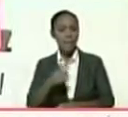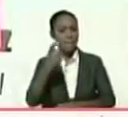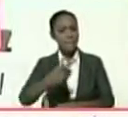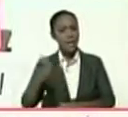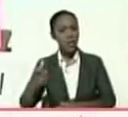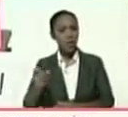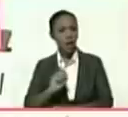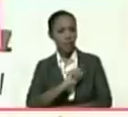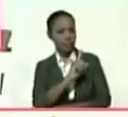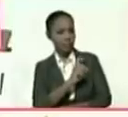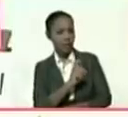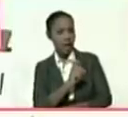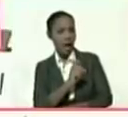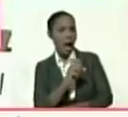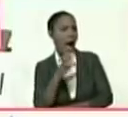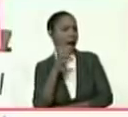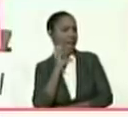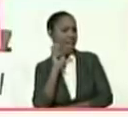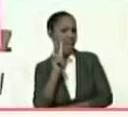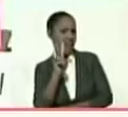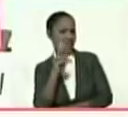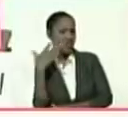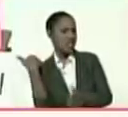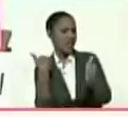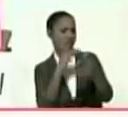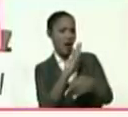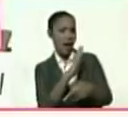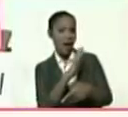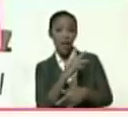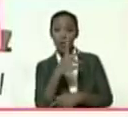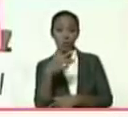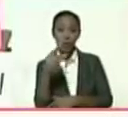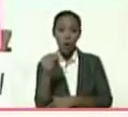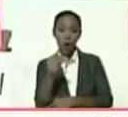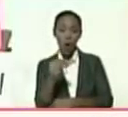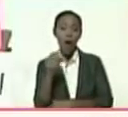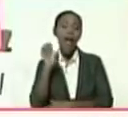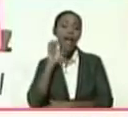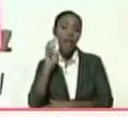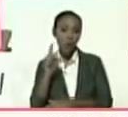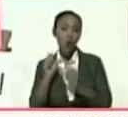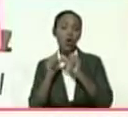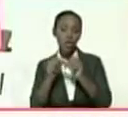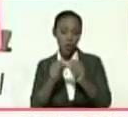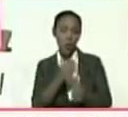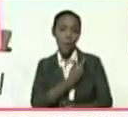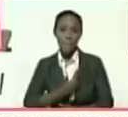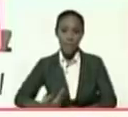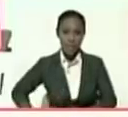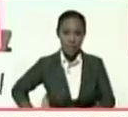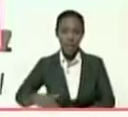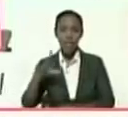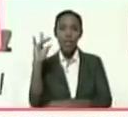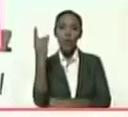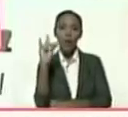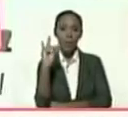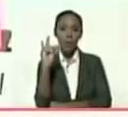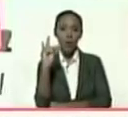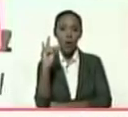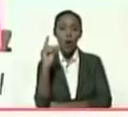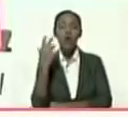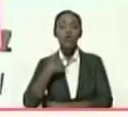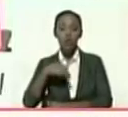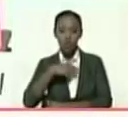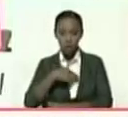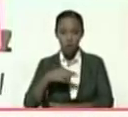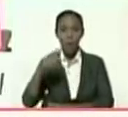no, lo que pasa es que Evo se fue. No, Evo no se fue. Evo sigue siendo el presidente de los bolivianos. Ese es el presidente que nosotros reconocemos,